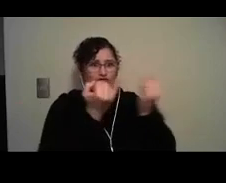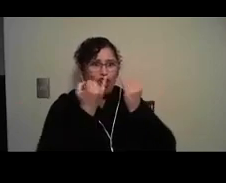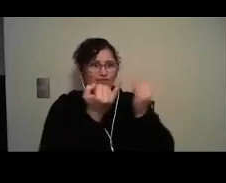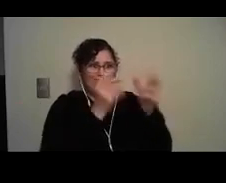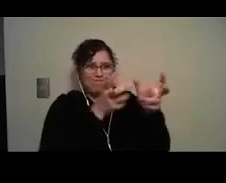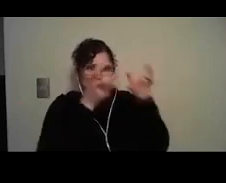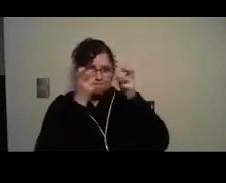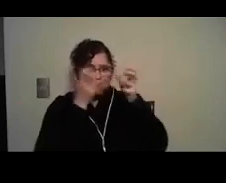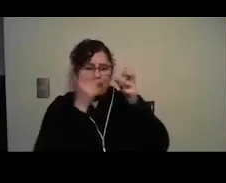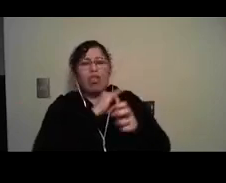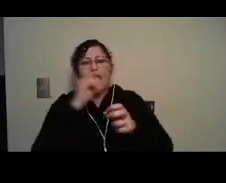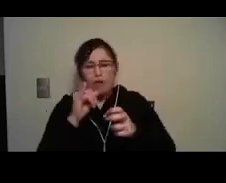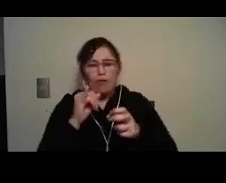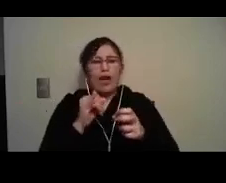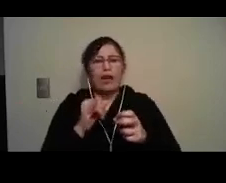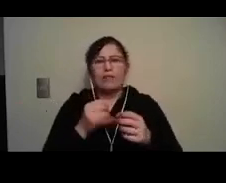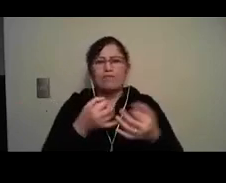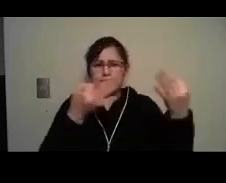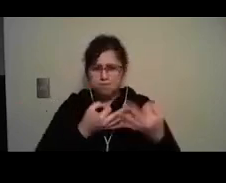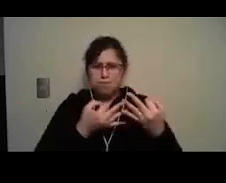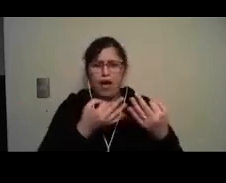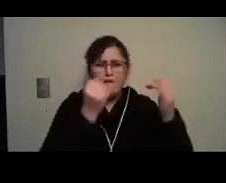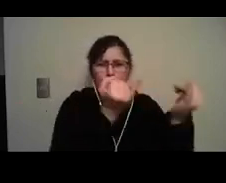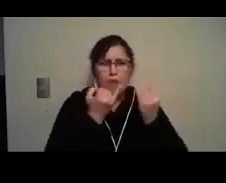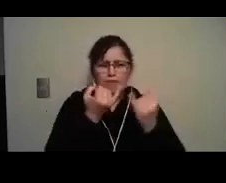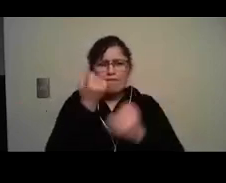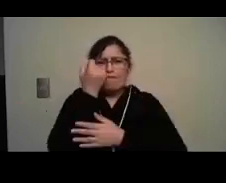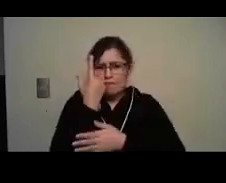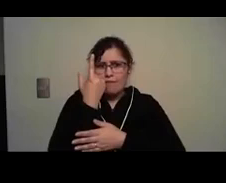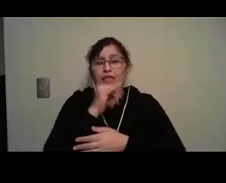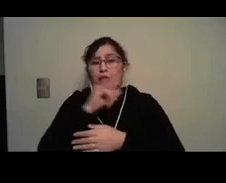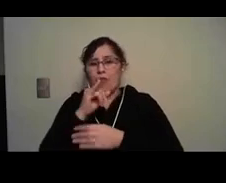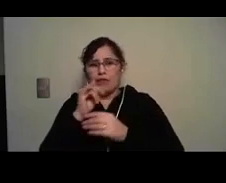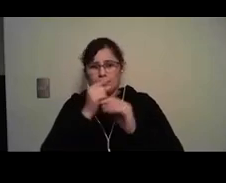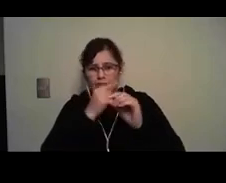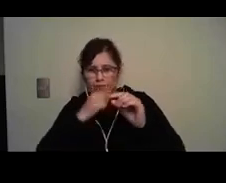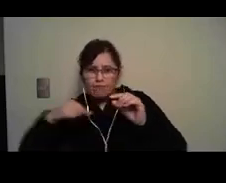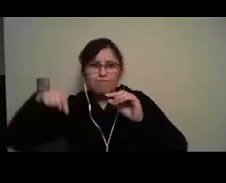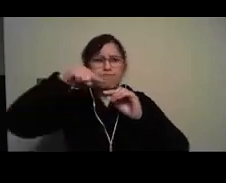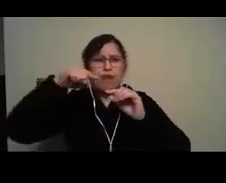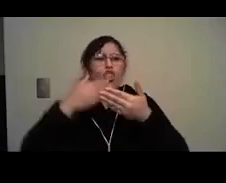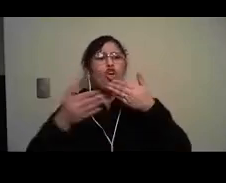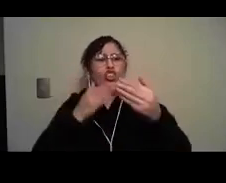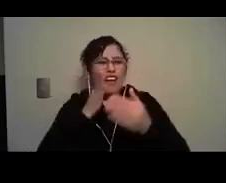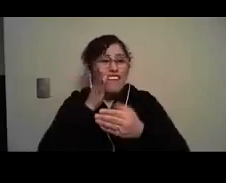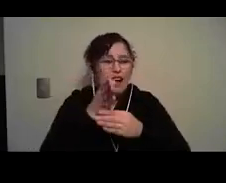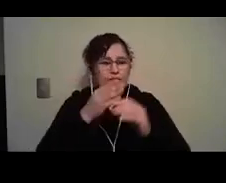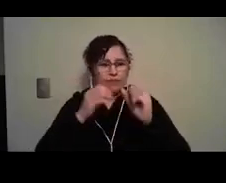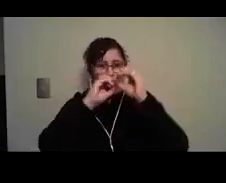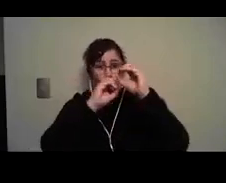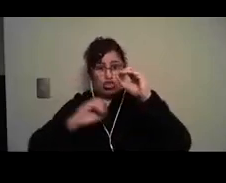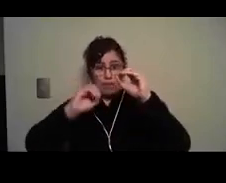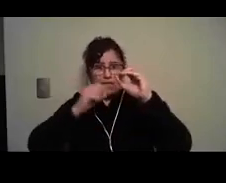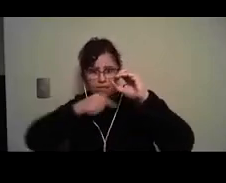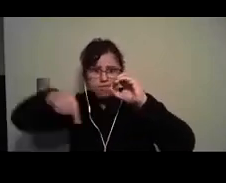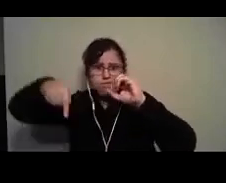la información, ya, ir al lóbulo, ir hacia la zona frontal, ya hacer la